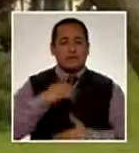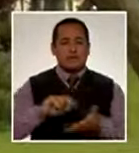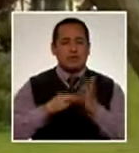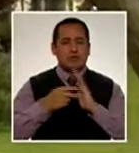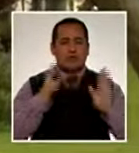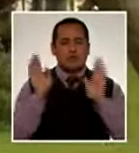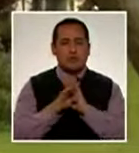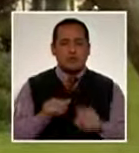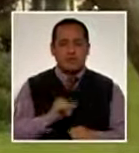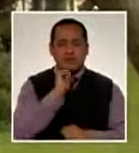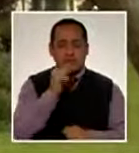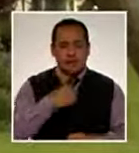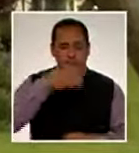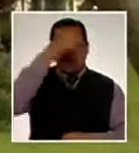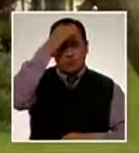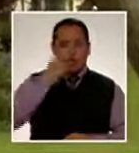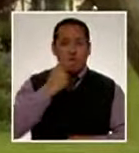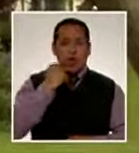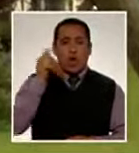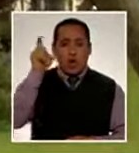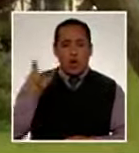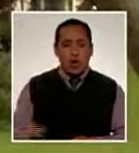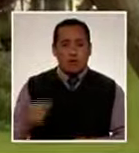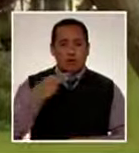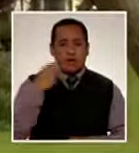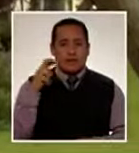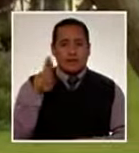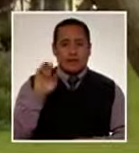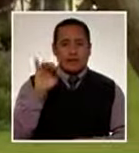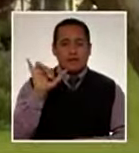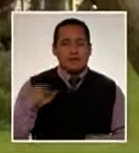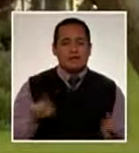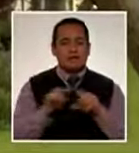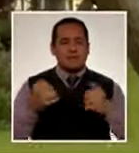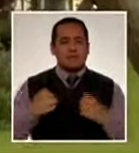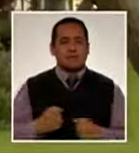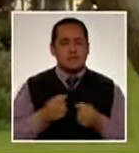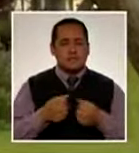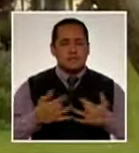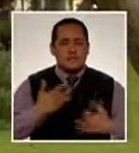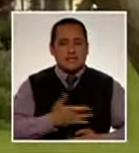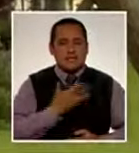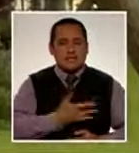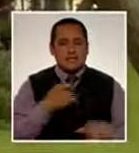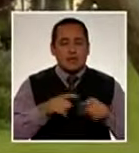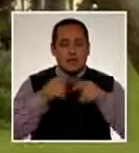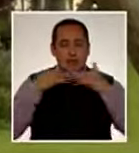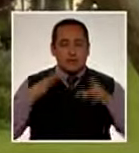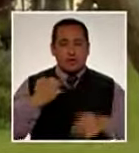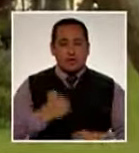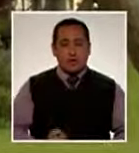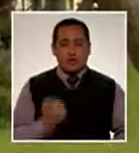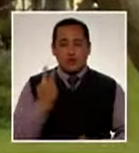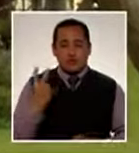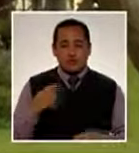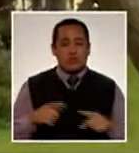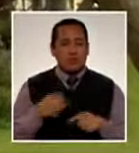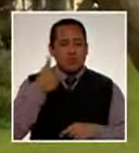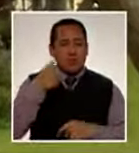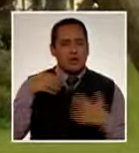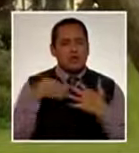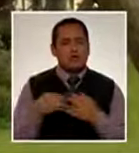Discapacidad no es sinónimo de incapacidad. Henry Gallardo a sus 41 años se siente bendecido. Hoy con dos hijos y una